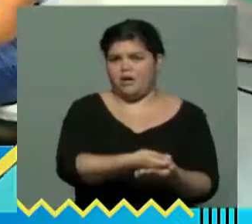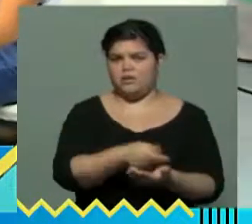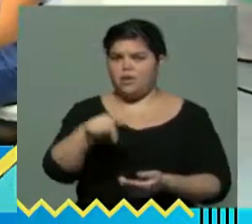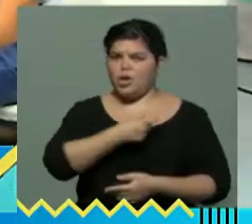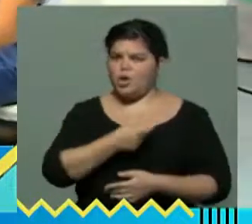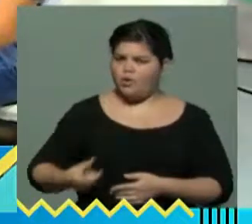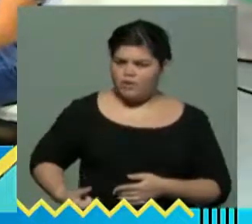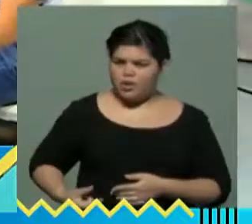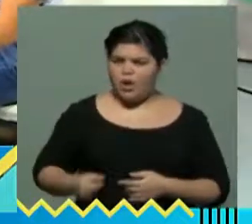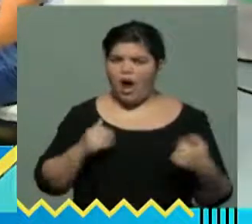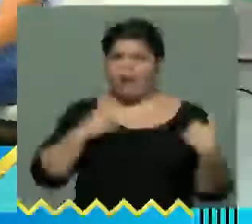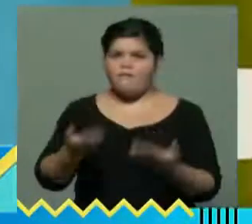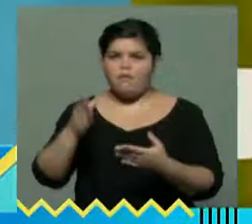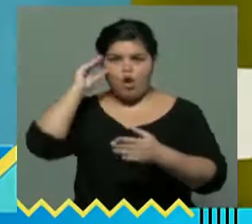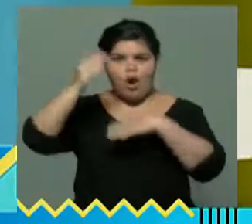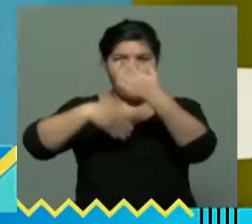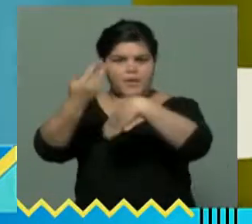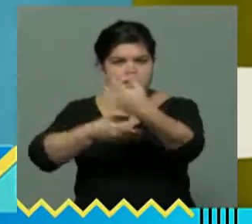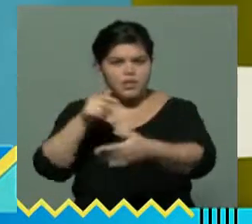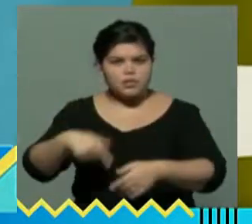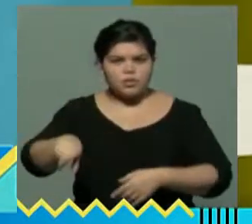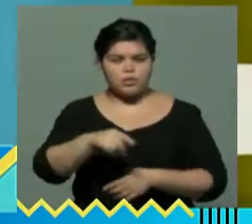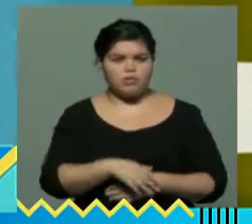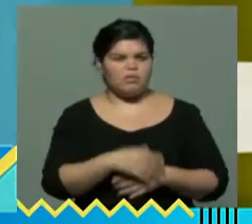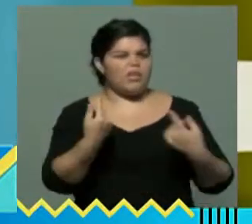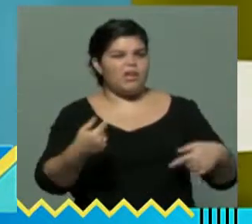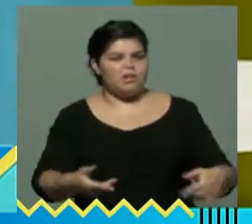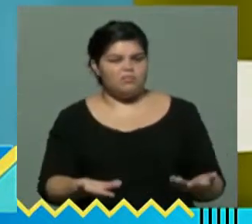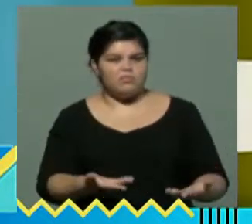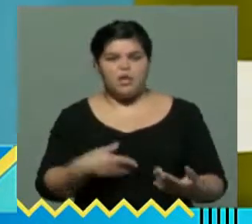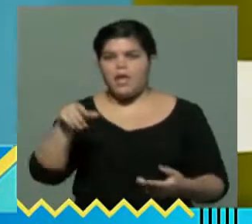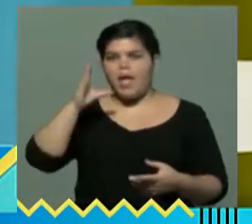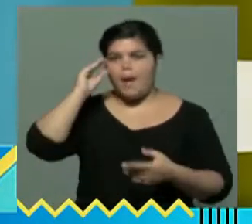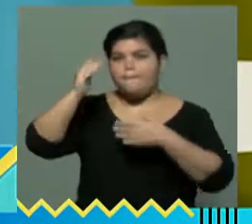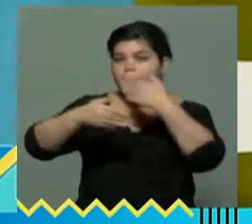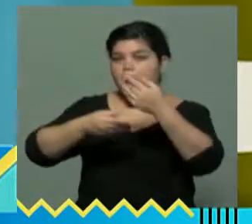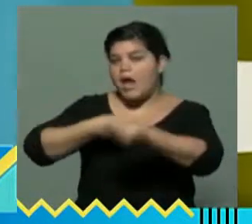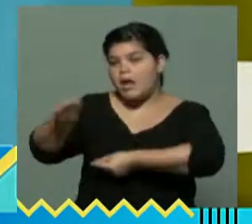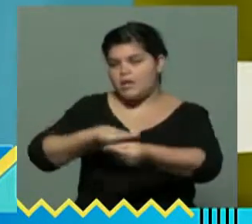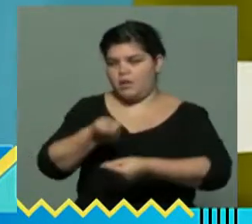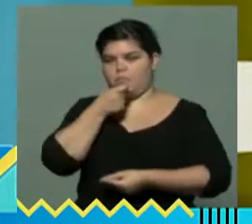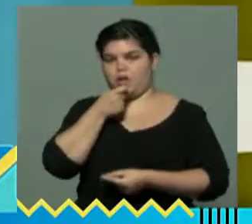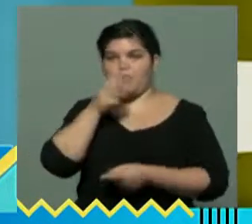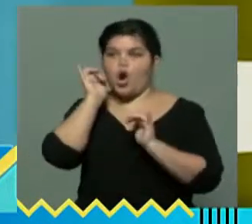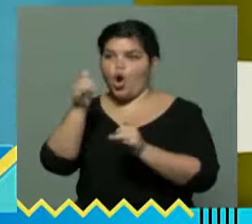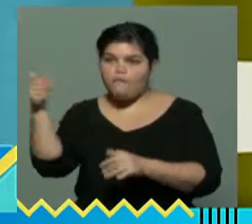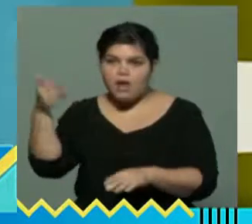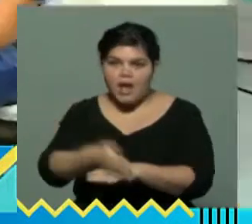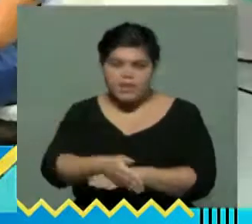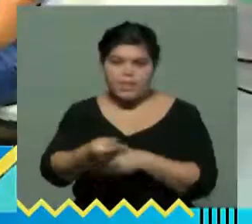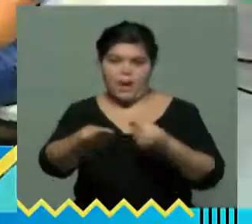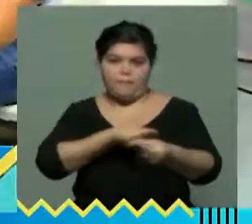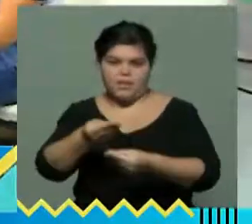a la formación de por ejemplo, la formación en la empresa, ¿no? Decir, bueno, ingresa un joven a la empresa, ¿hay